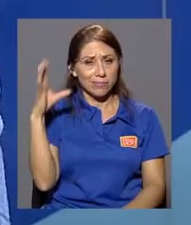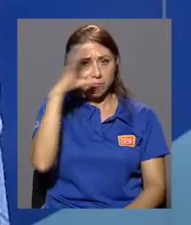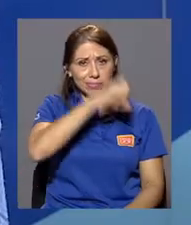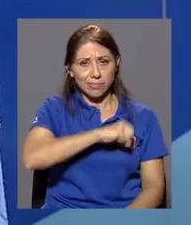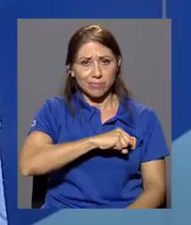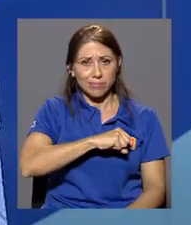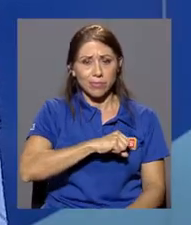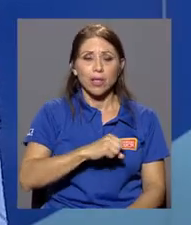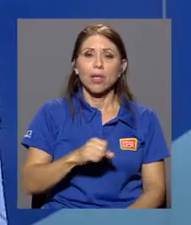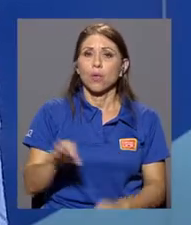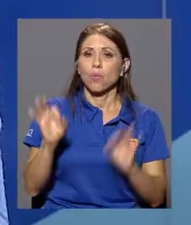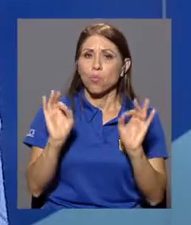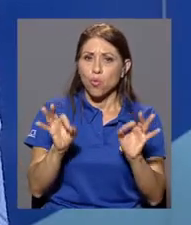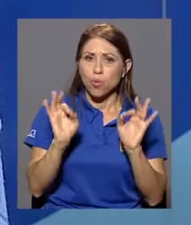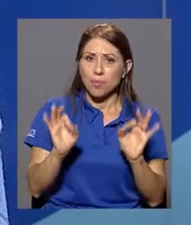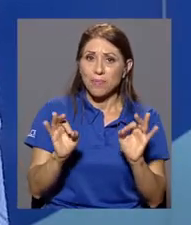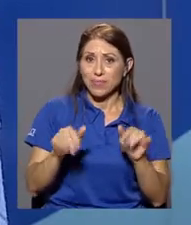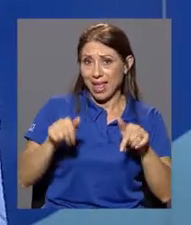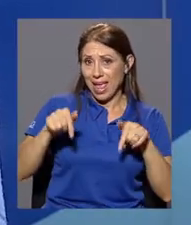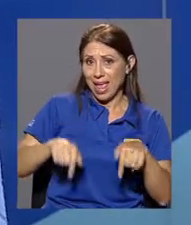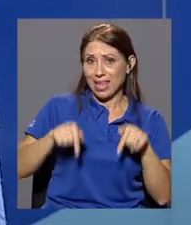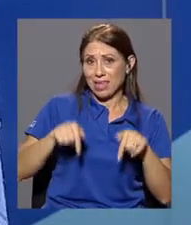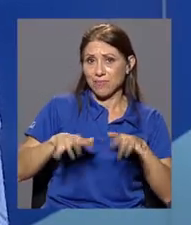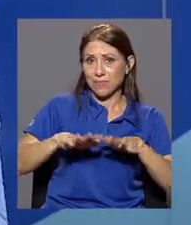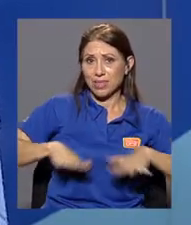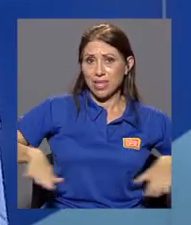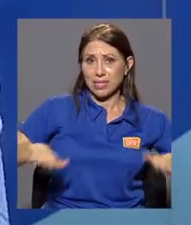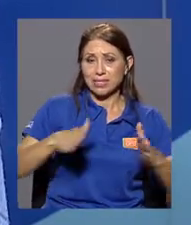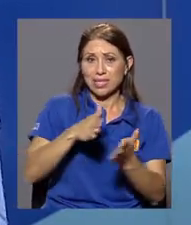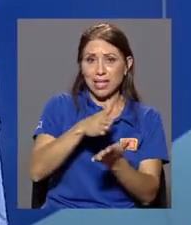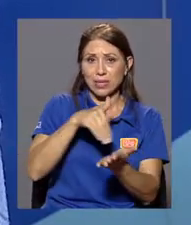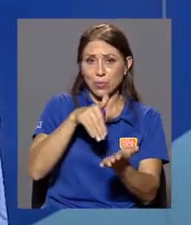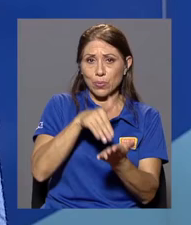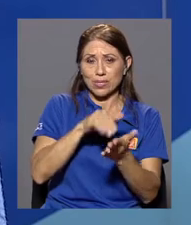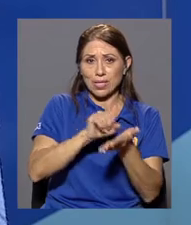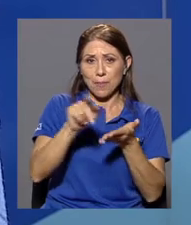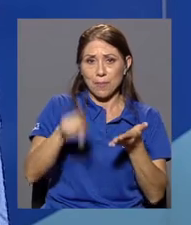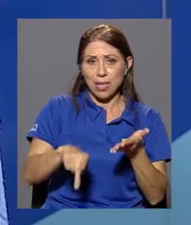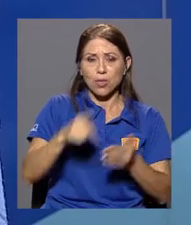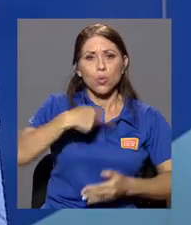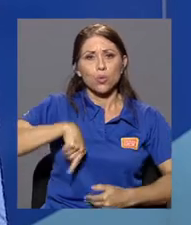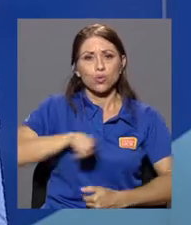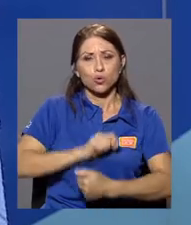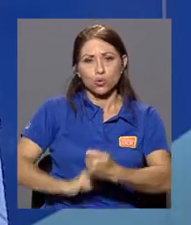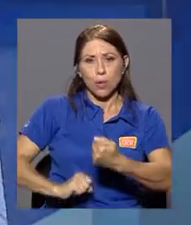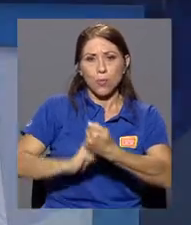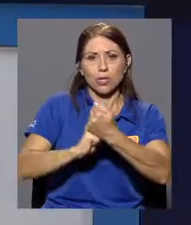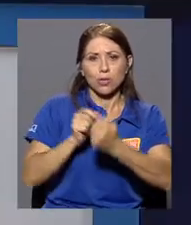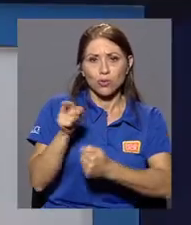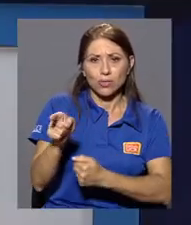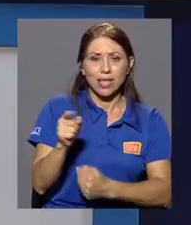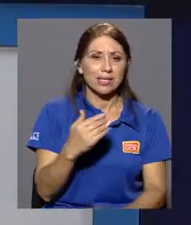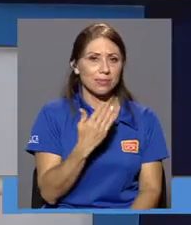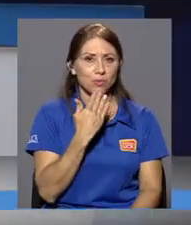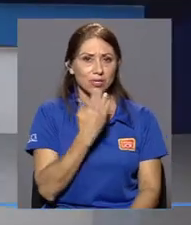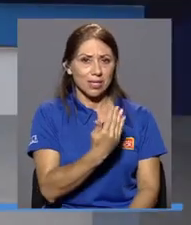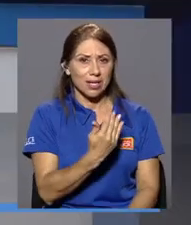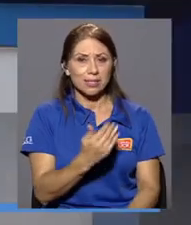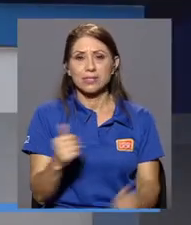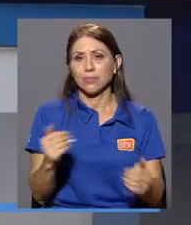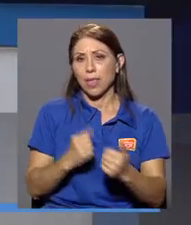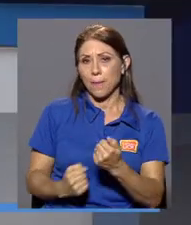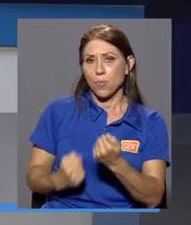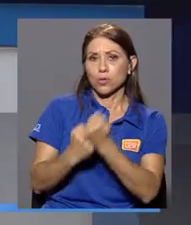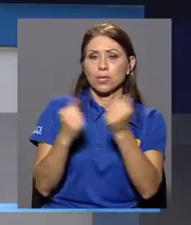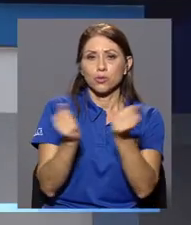bien, Rocibel, pues desde aquí, desde la sede en San Pedro, nosotros les estamos apoyando a ustedes en las sedes y recintos con todo este trabajo